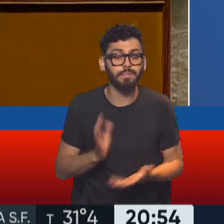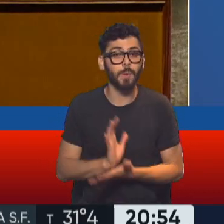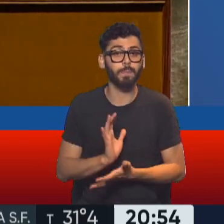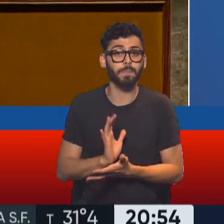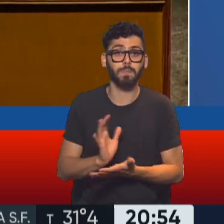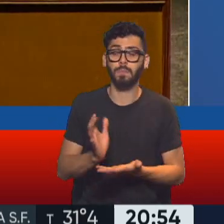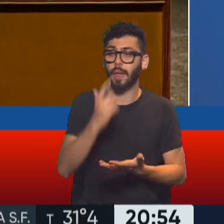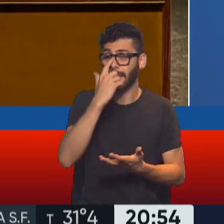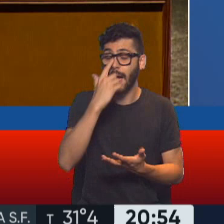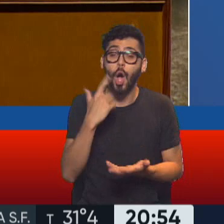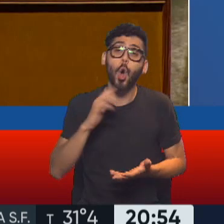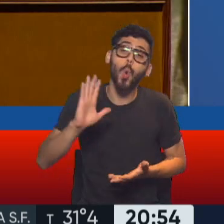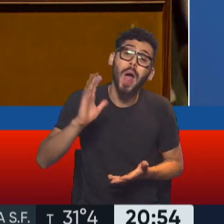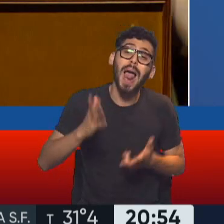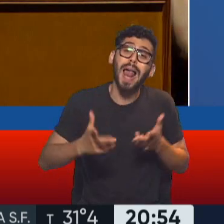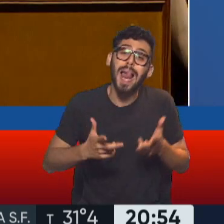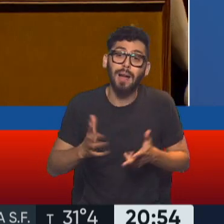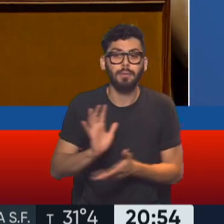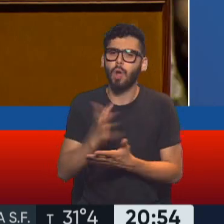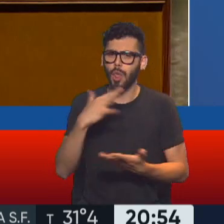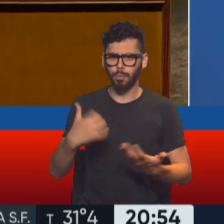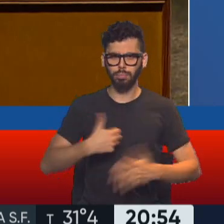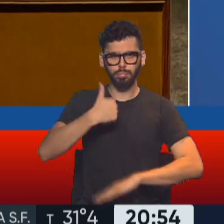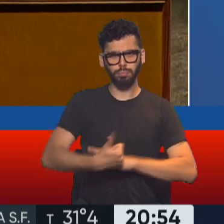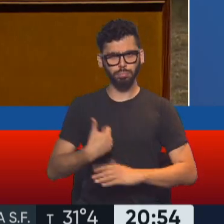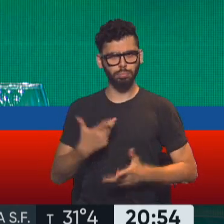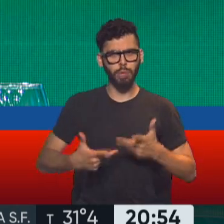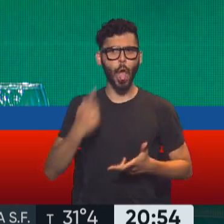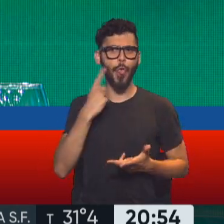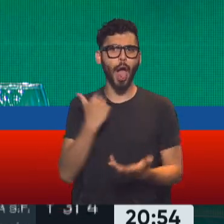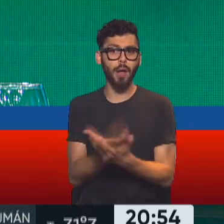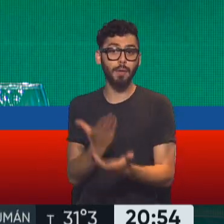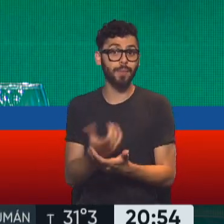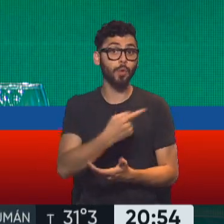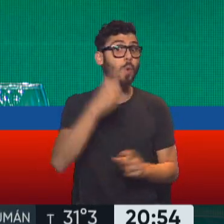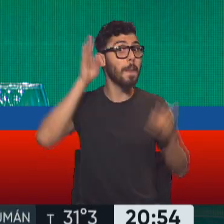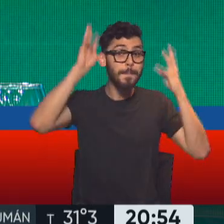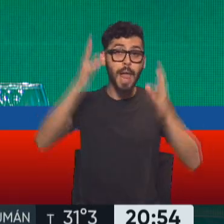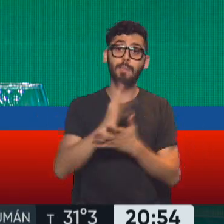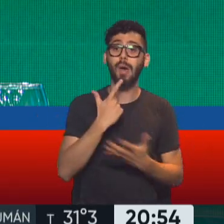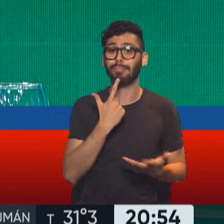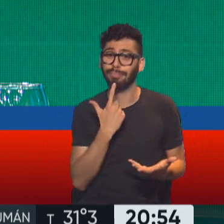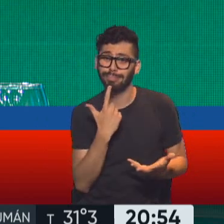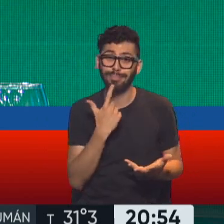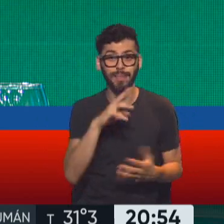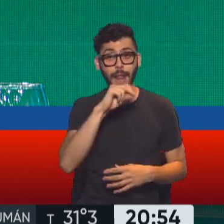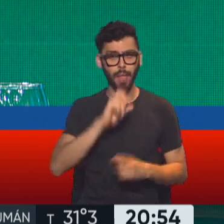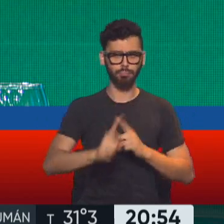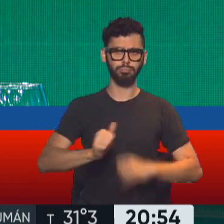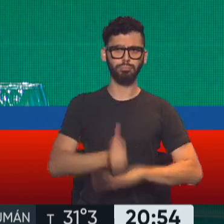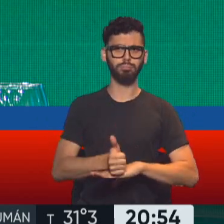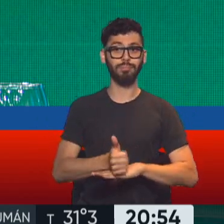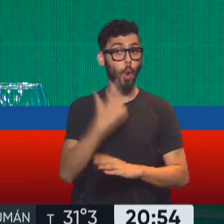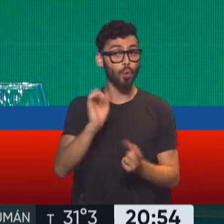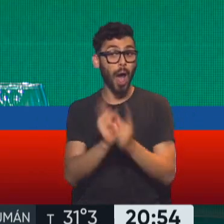a estar acá y decir nuestras ideas, y nuestras ideas, aunque puedan... Y ahí lo vemos a Milei que no tiene ninguna culpa, ¿no? Justamente estábamos mirando en pantalla. Digo, todo